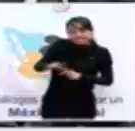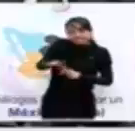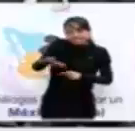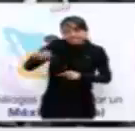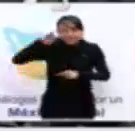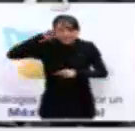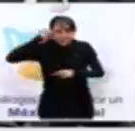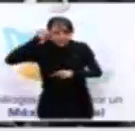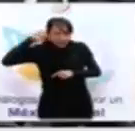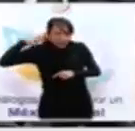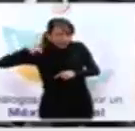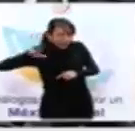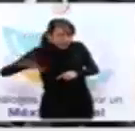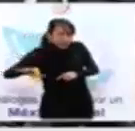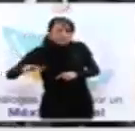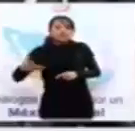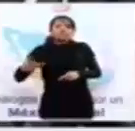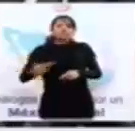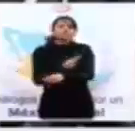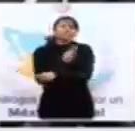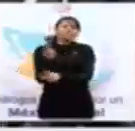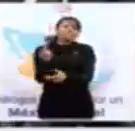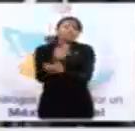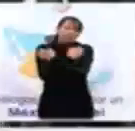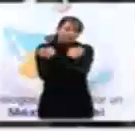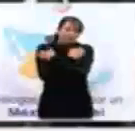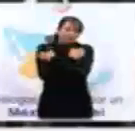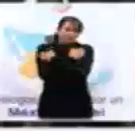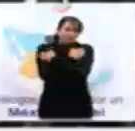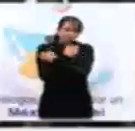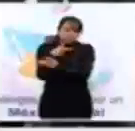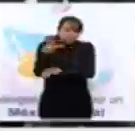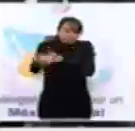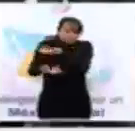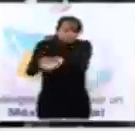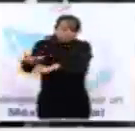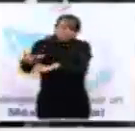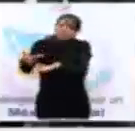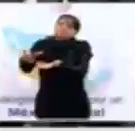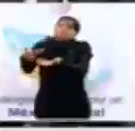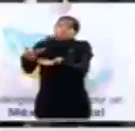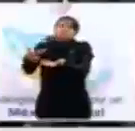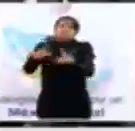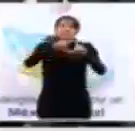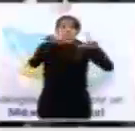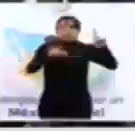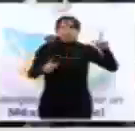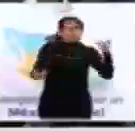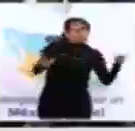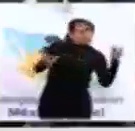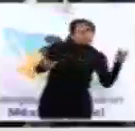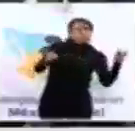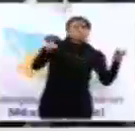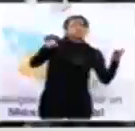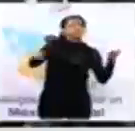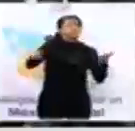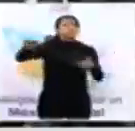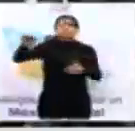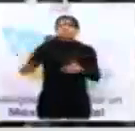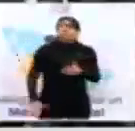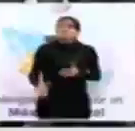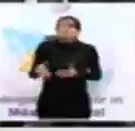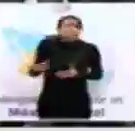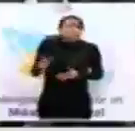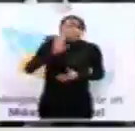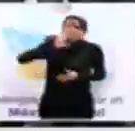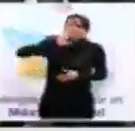con población indígena, pues los servicios educativos y de salud son los peores del país. Entonces, por lo tanto, pensar que